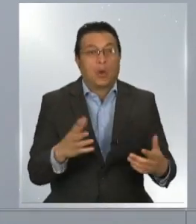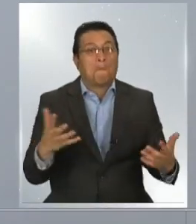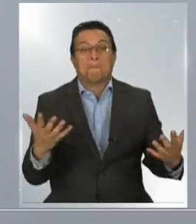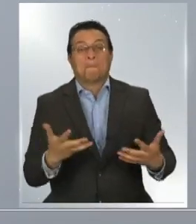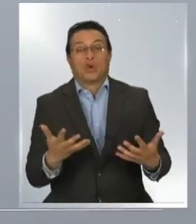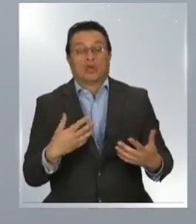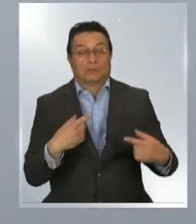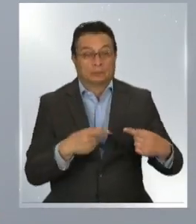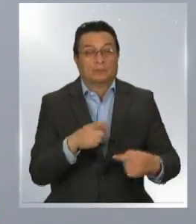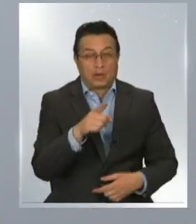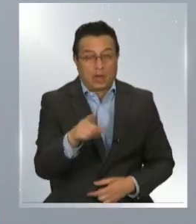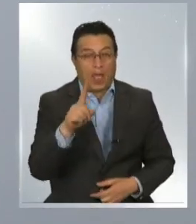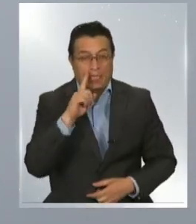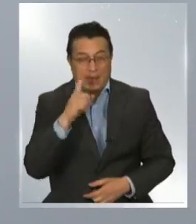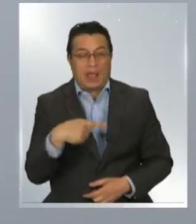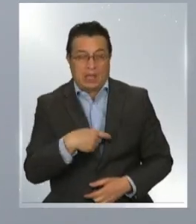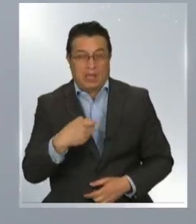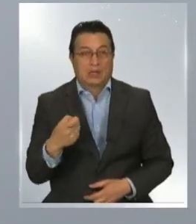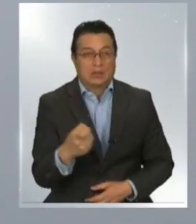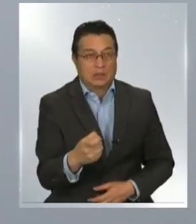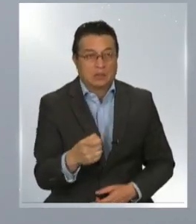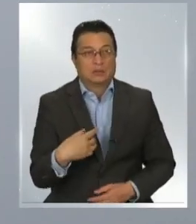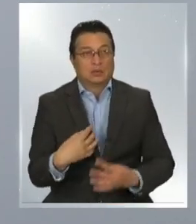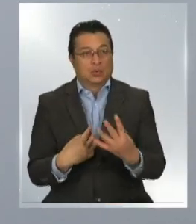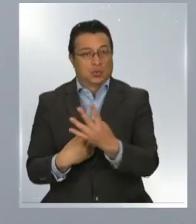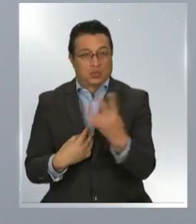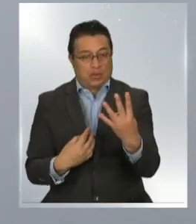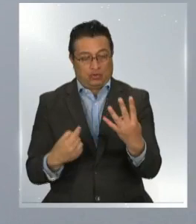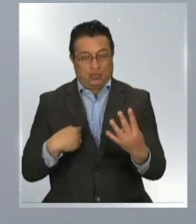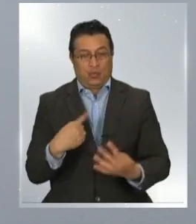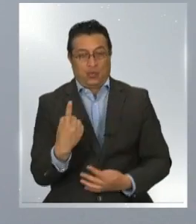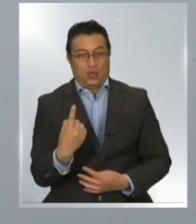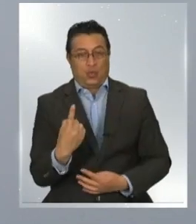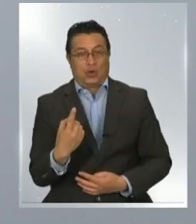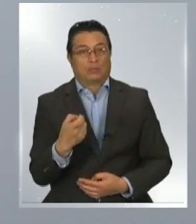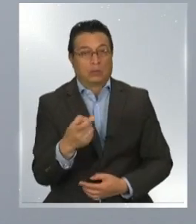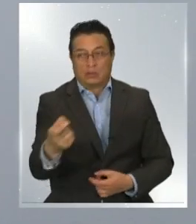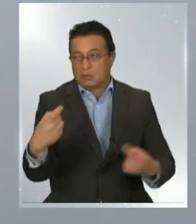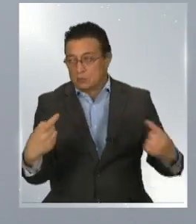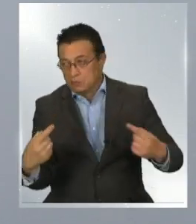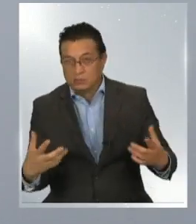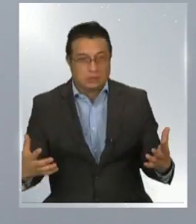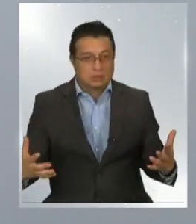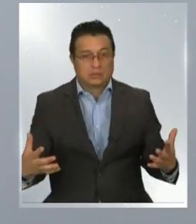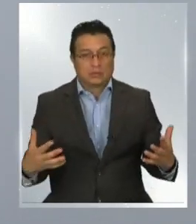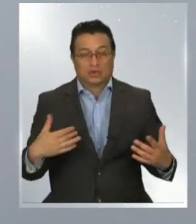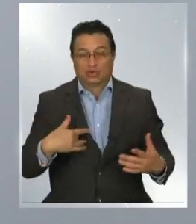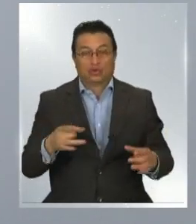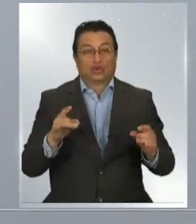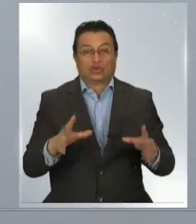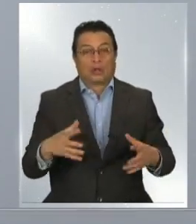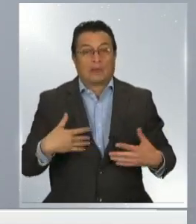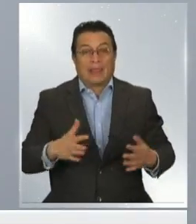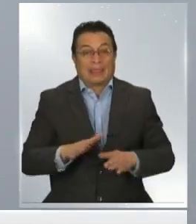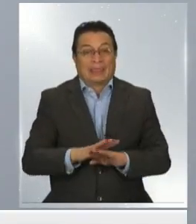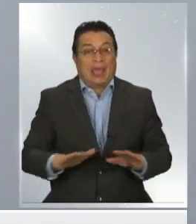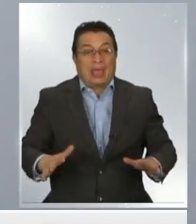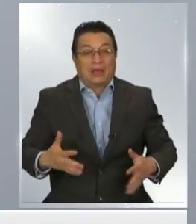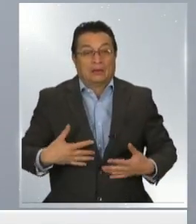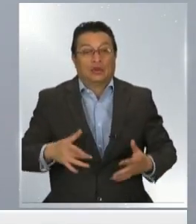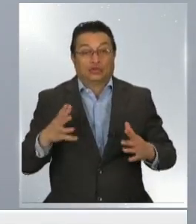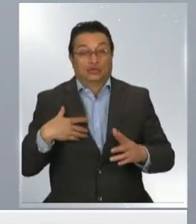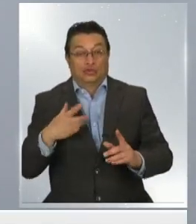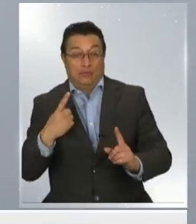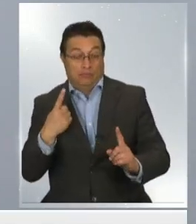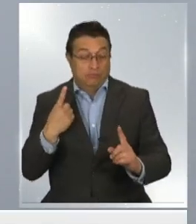porque ellos andan armados, eran 4 contra 1 con armas de fuego y yo simplemente no tenía nada, digamos,